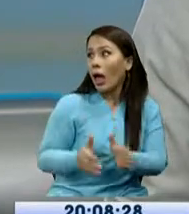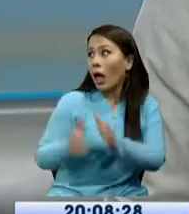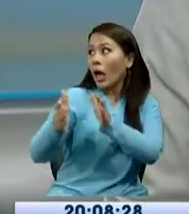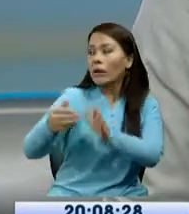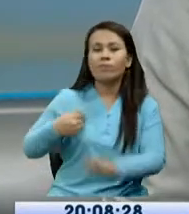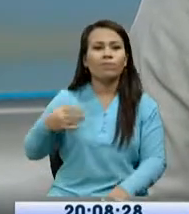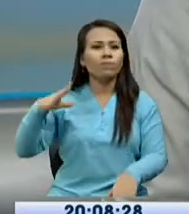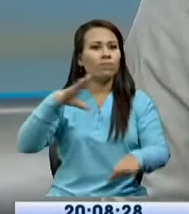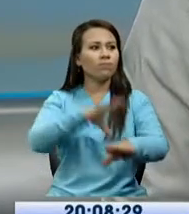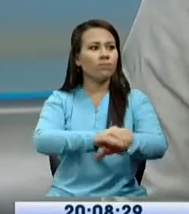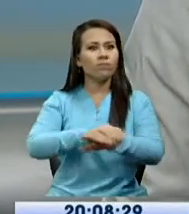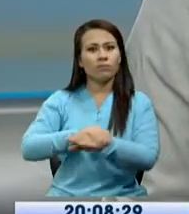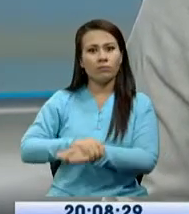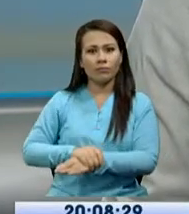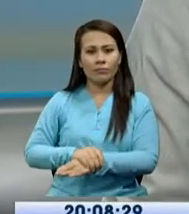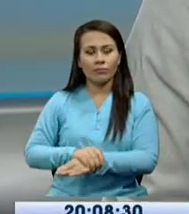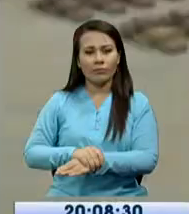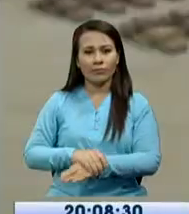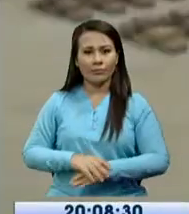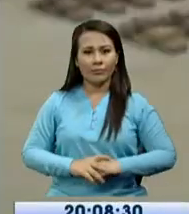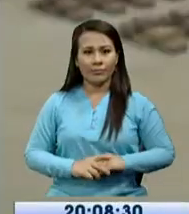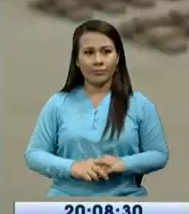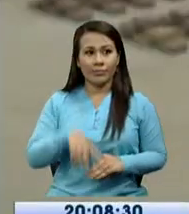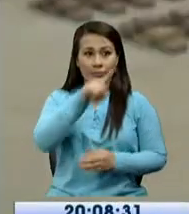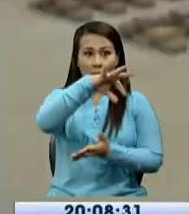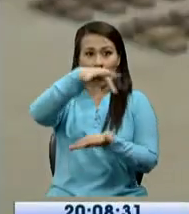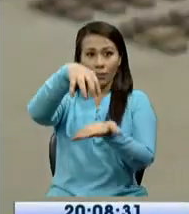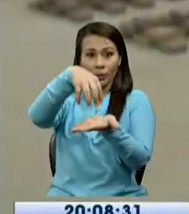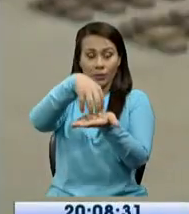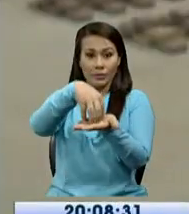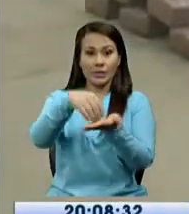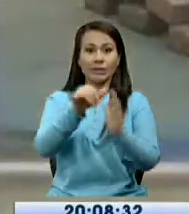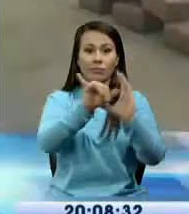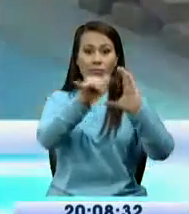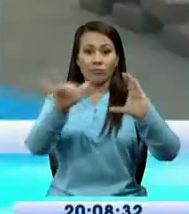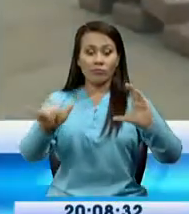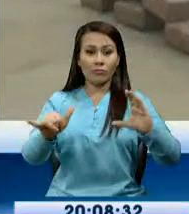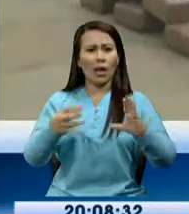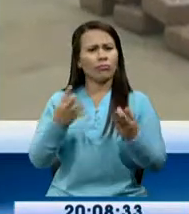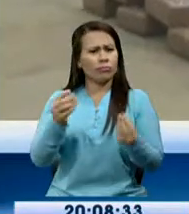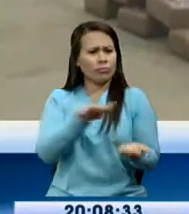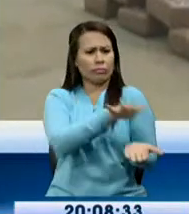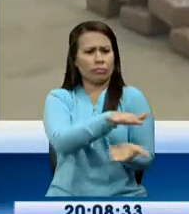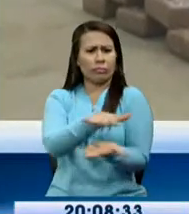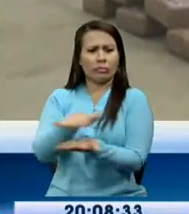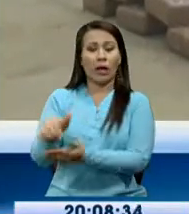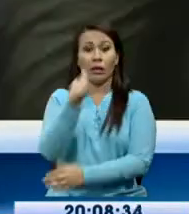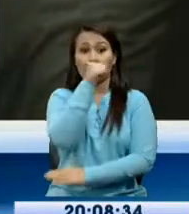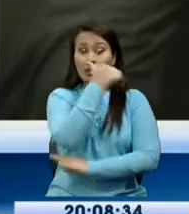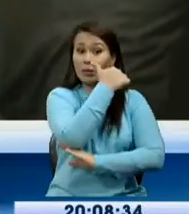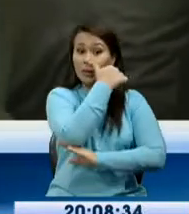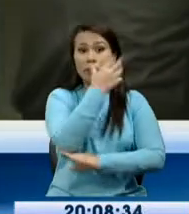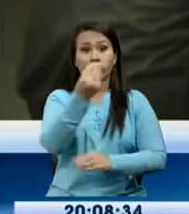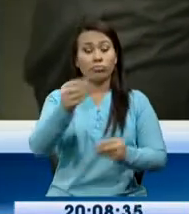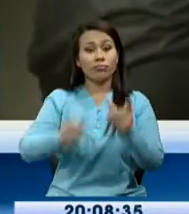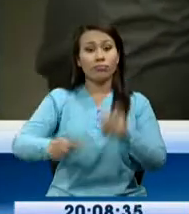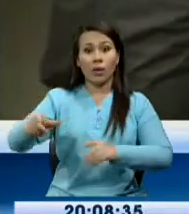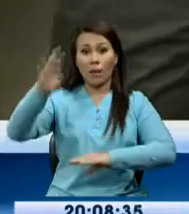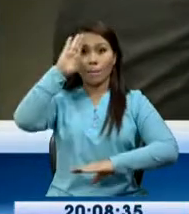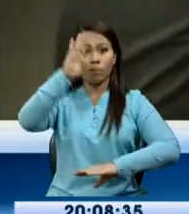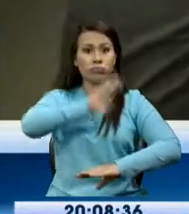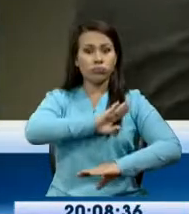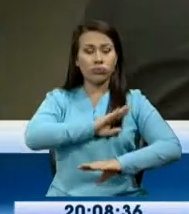dentro de una lancha. En la provincia de Santa Elena decomisaron más de media tonelada de droga. Agentes de la Unidad